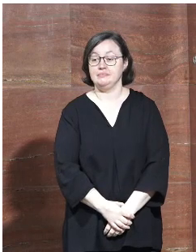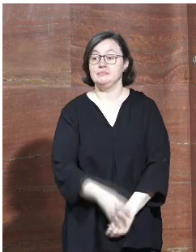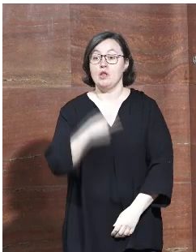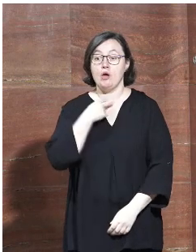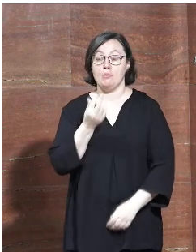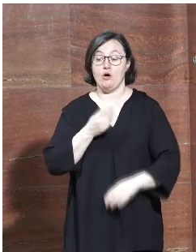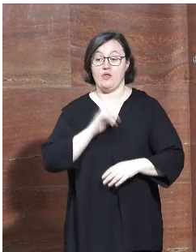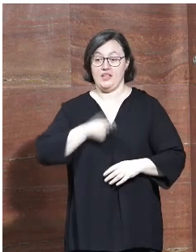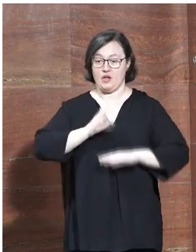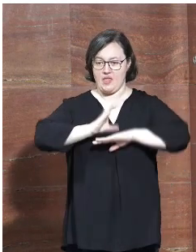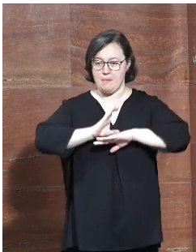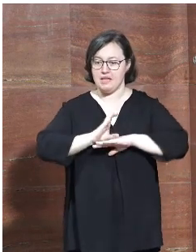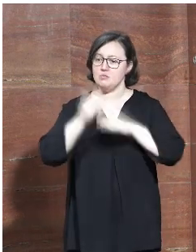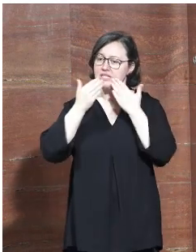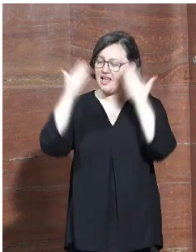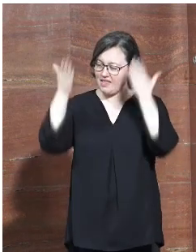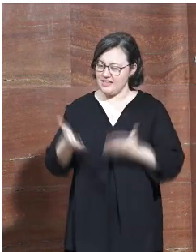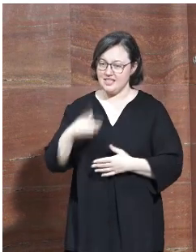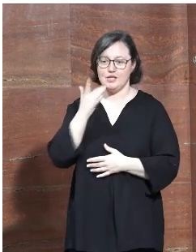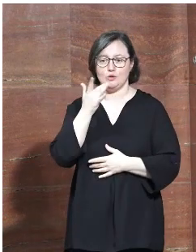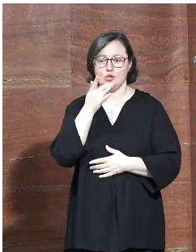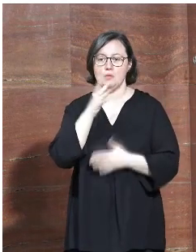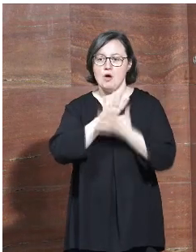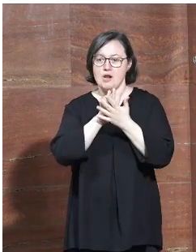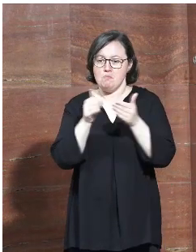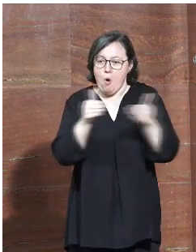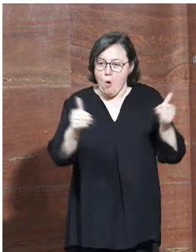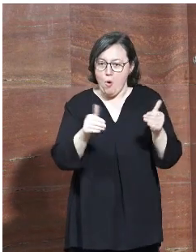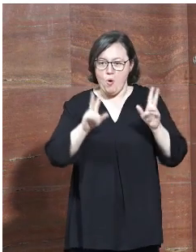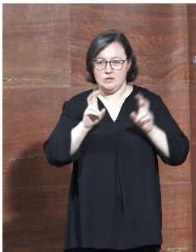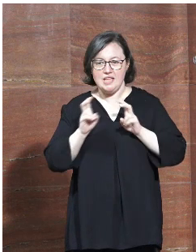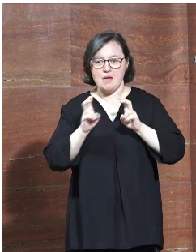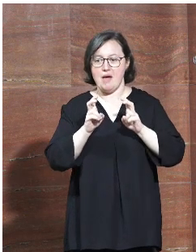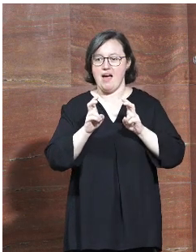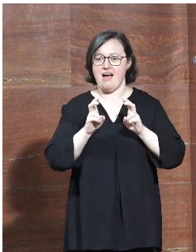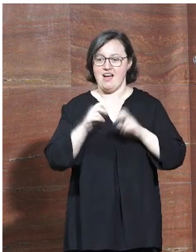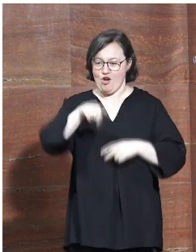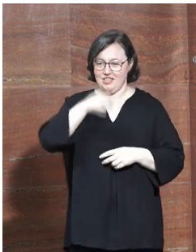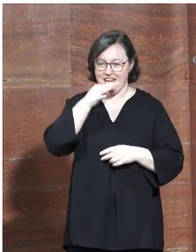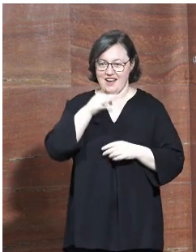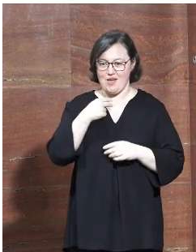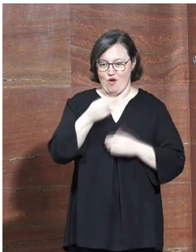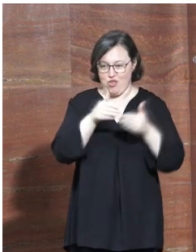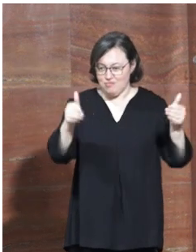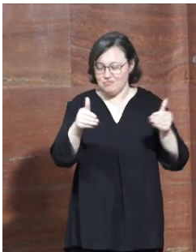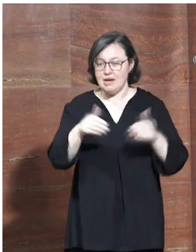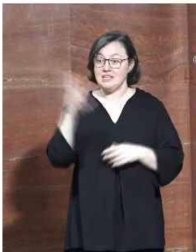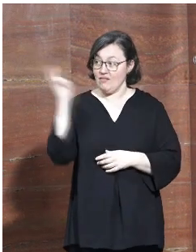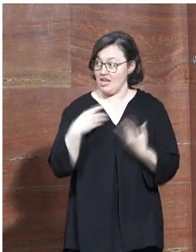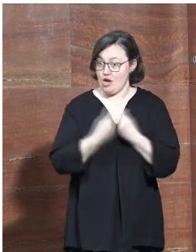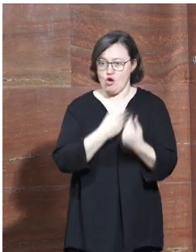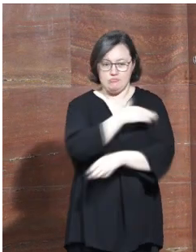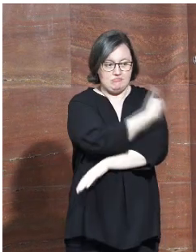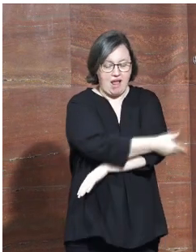Solo darte las gracias por tus palabras, por introducirnos en el tema en esta tarde, por tu presencia y el